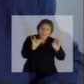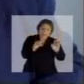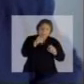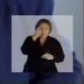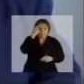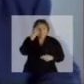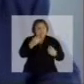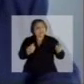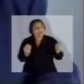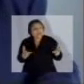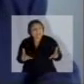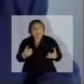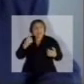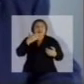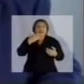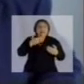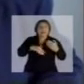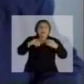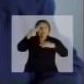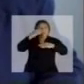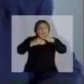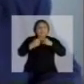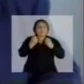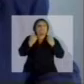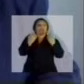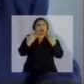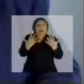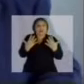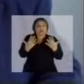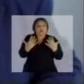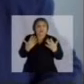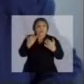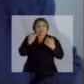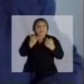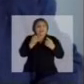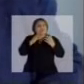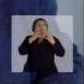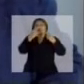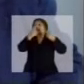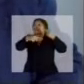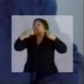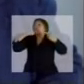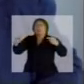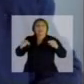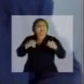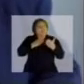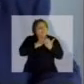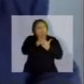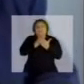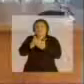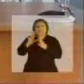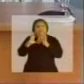considerar A darle valor En todas En formas Y todas Sus variantes